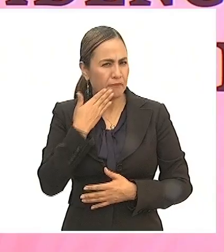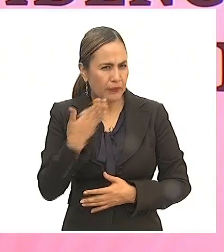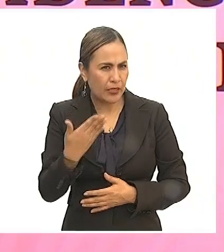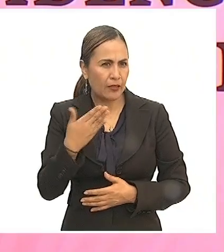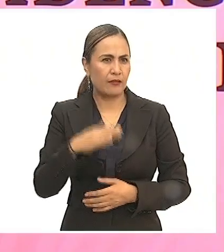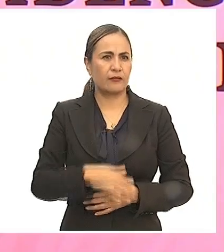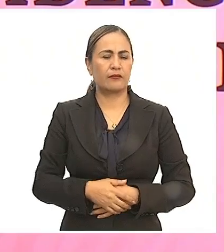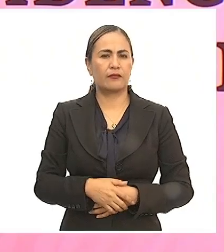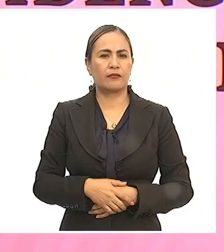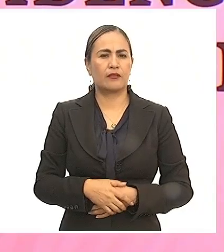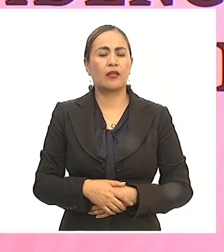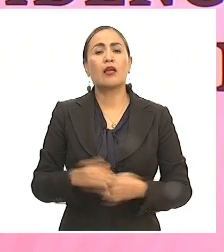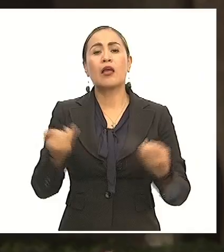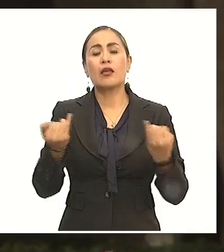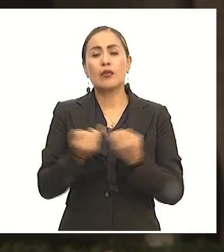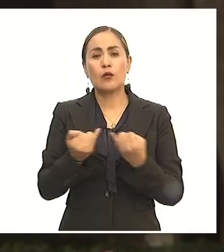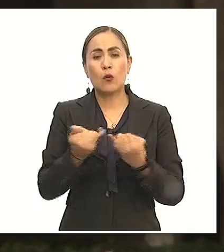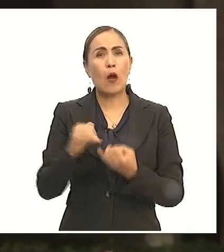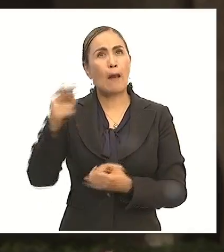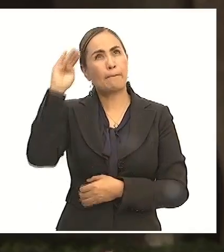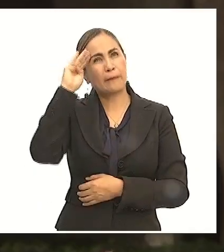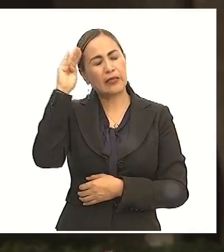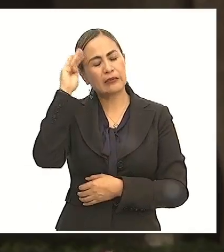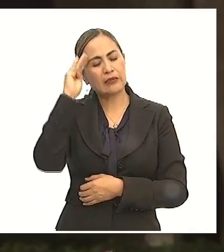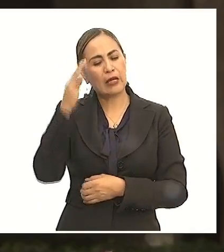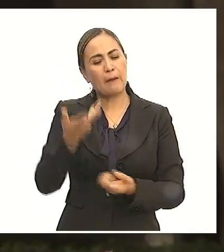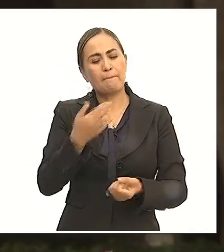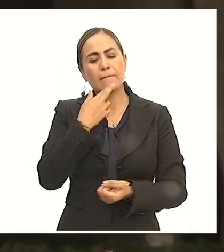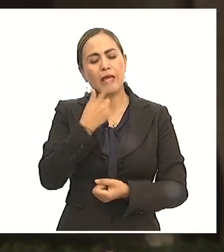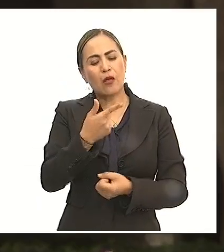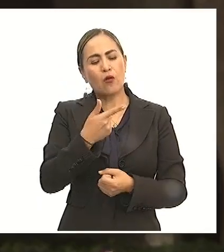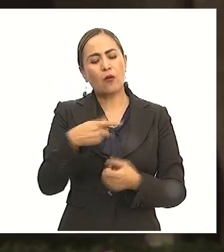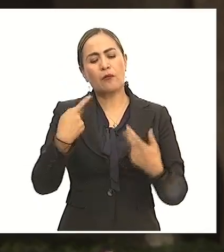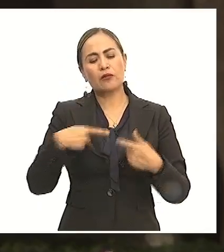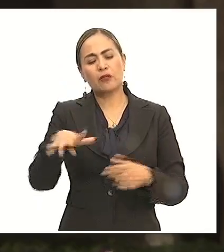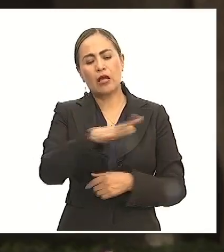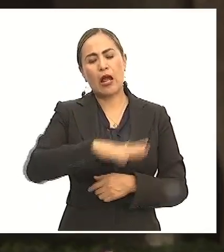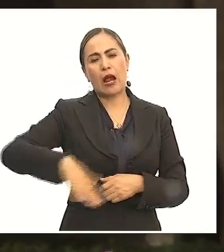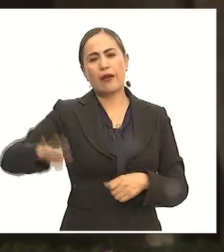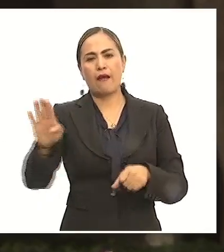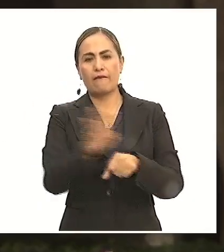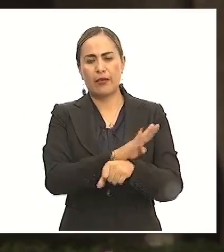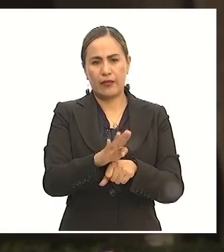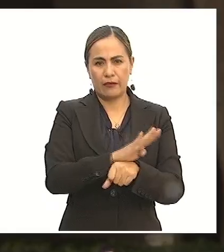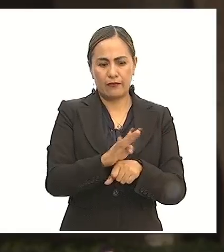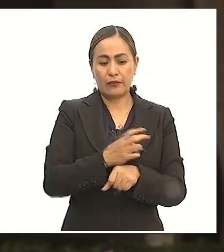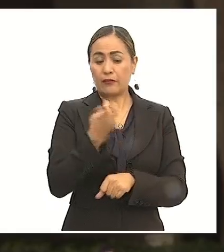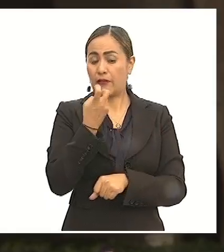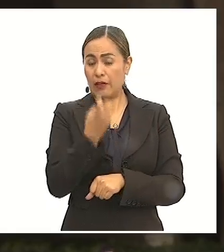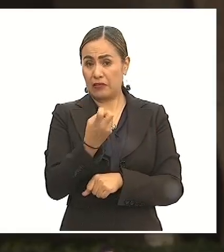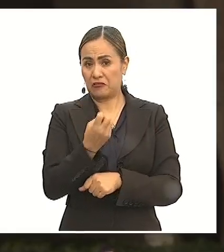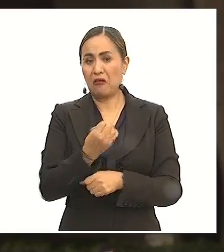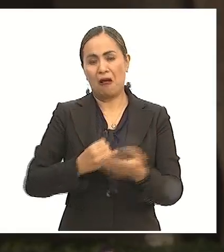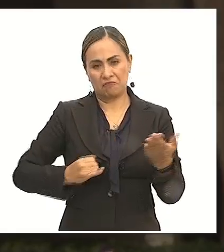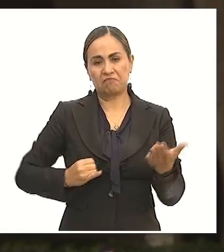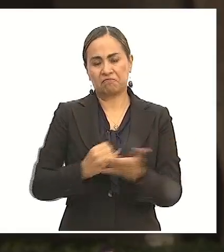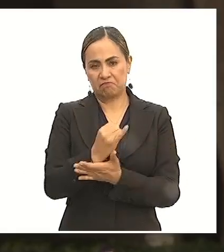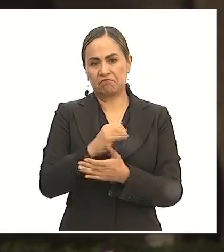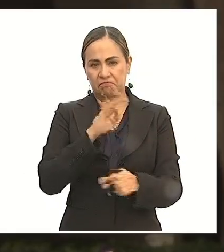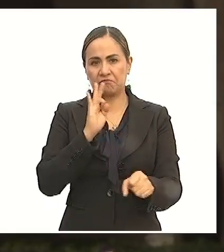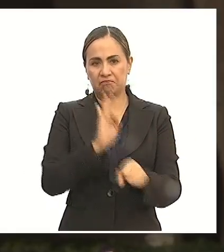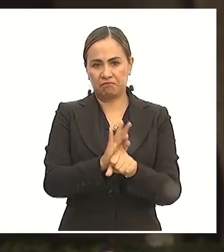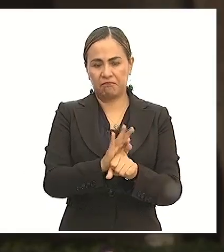siempre en lo que más conviene al pueblo de México y a la nación.